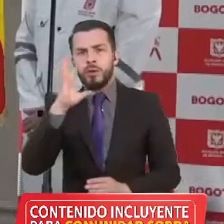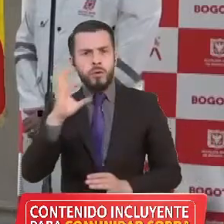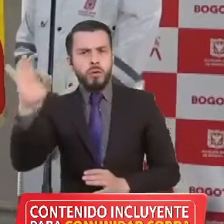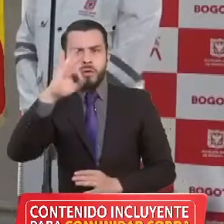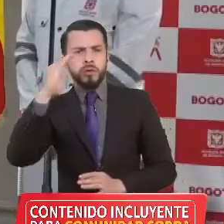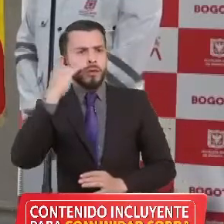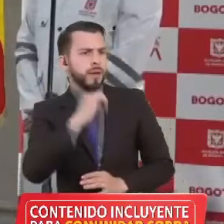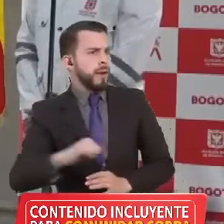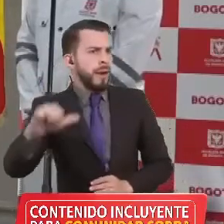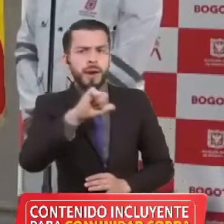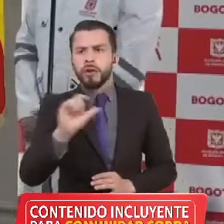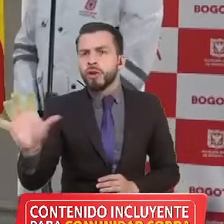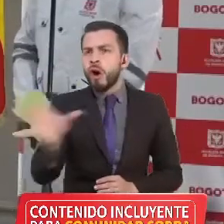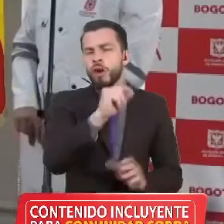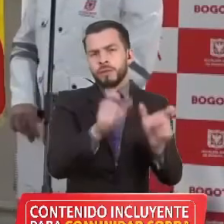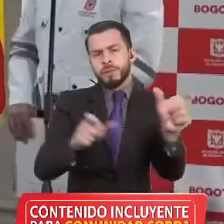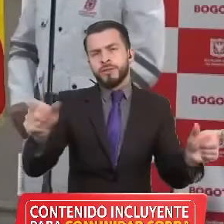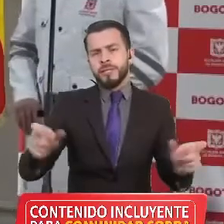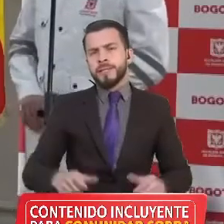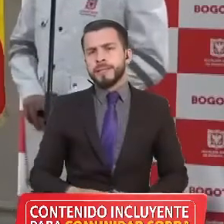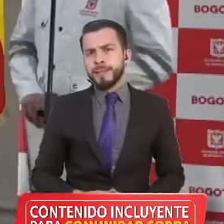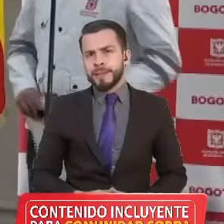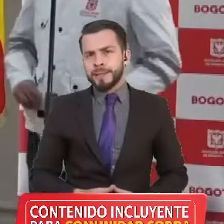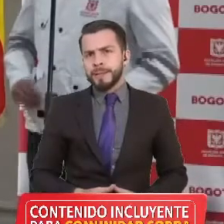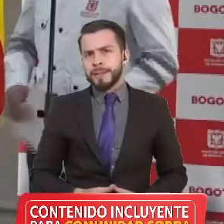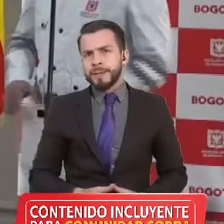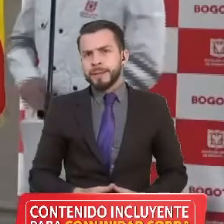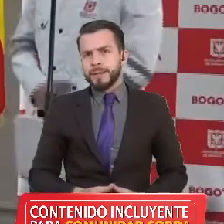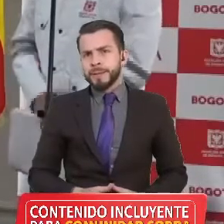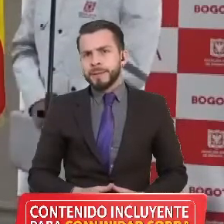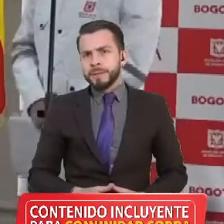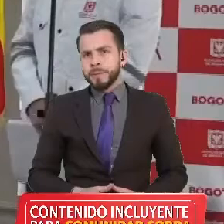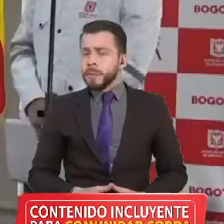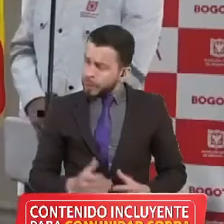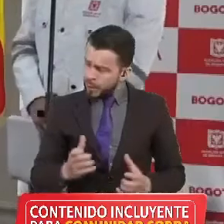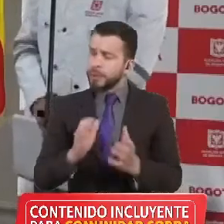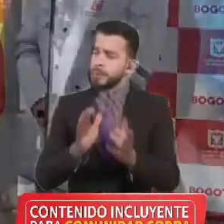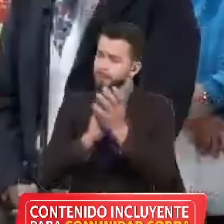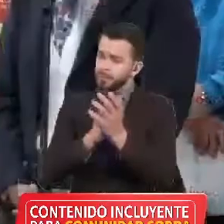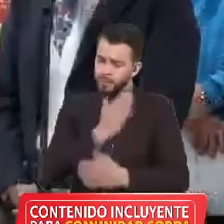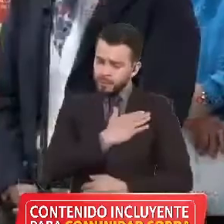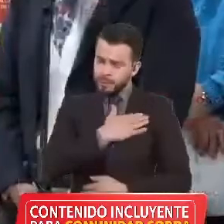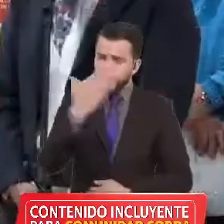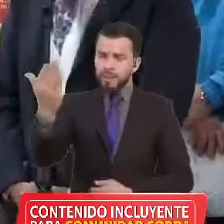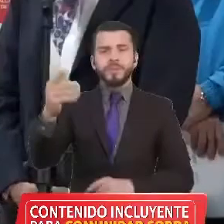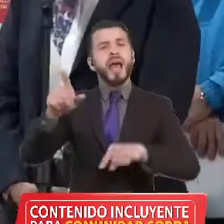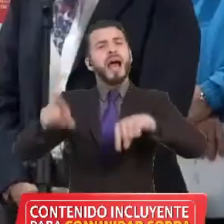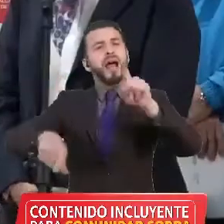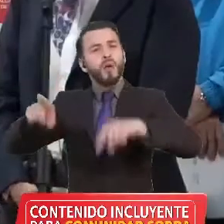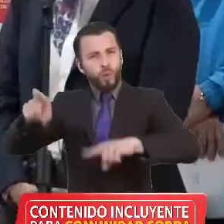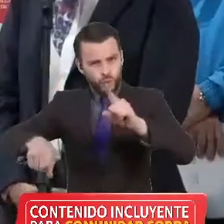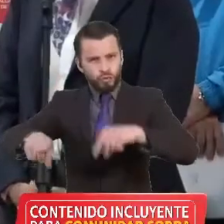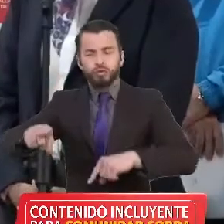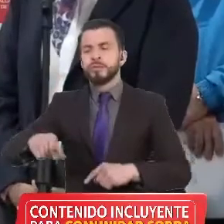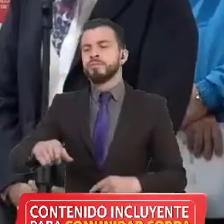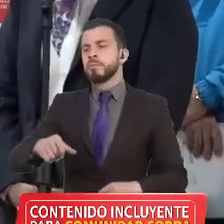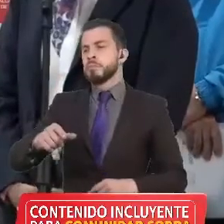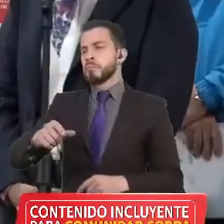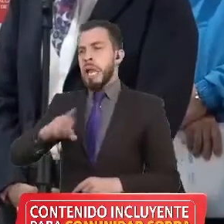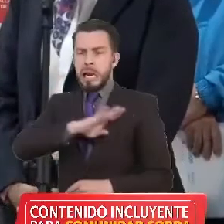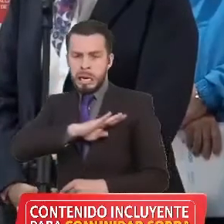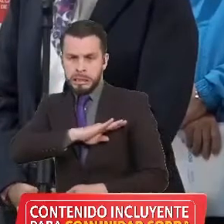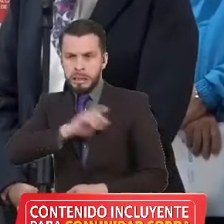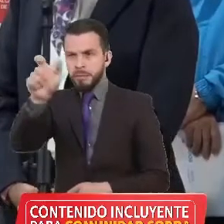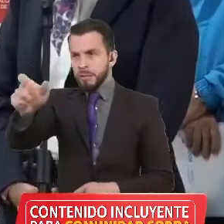incluyendo la policía de las autoridades municipales que han sabido responder dentro del marco de derecho